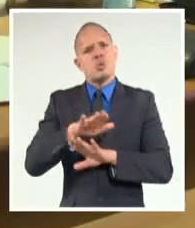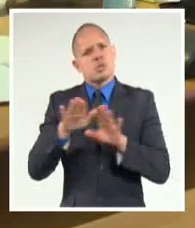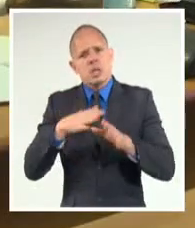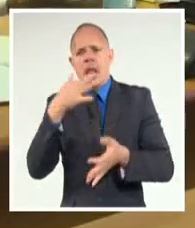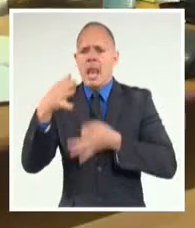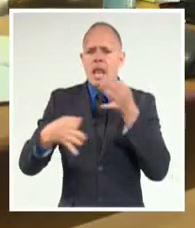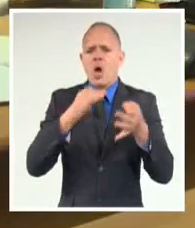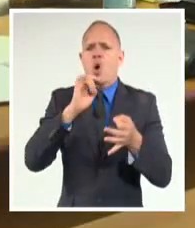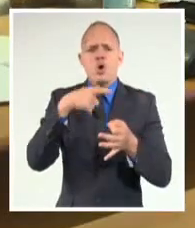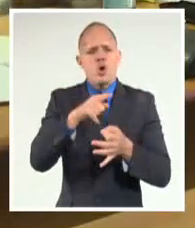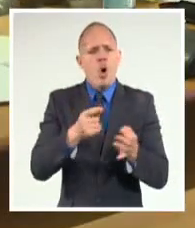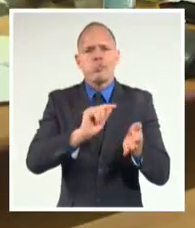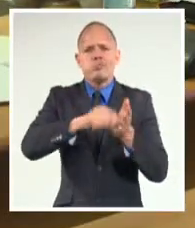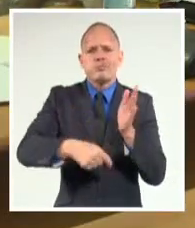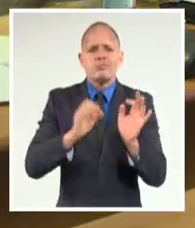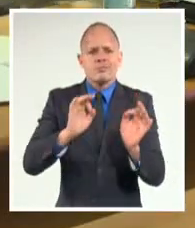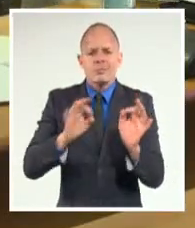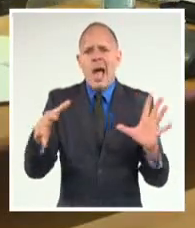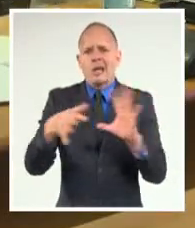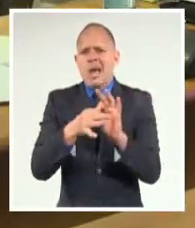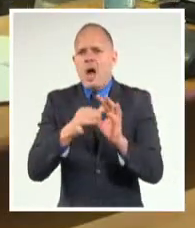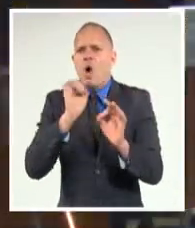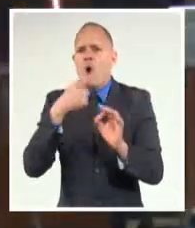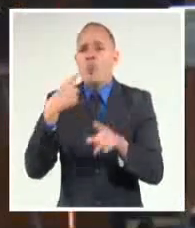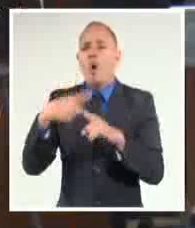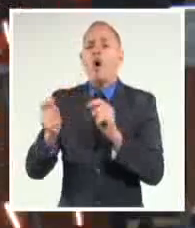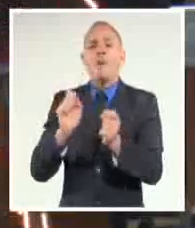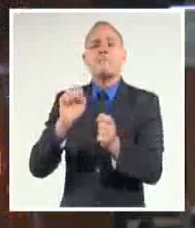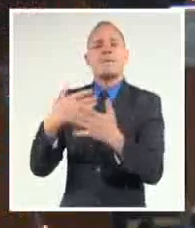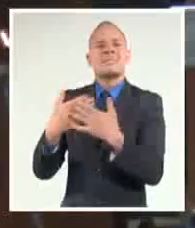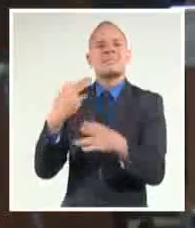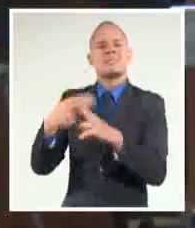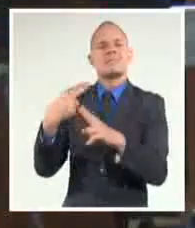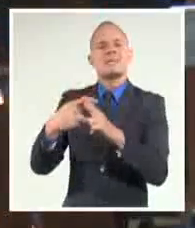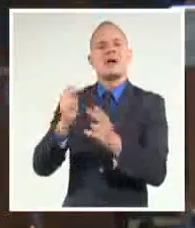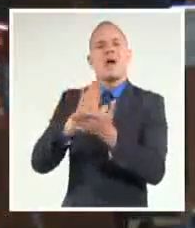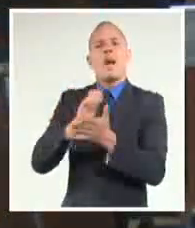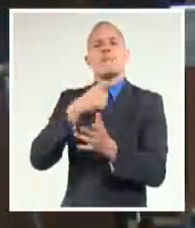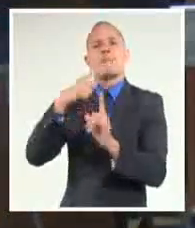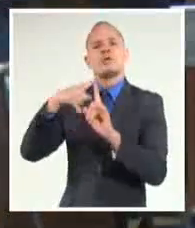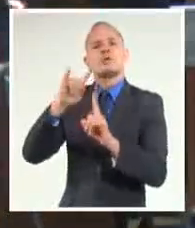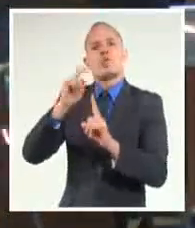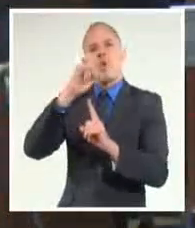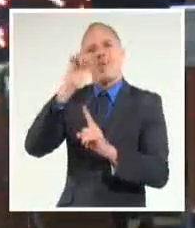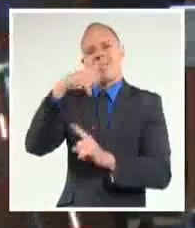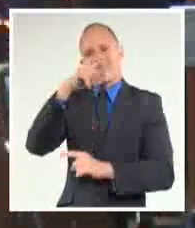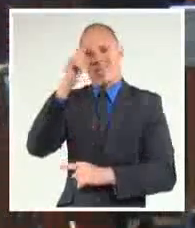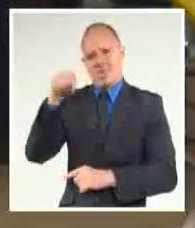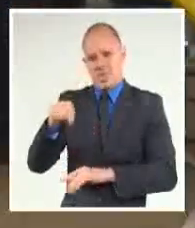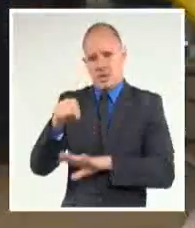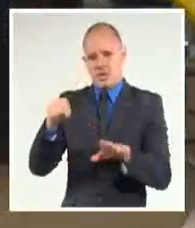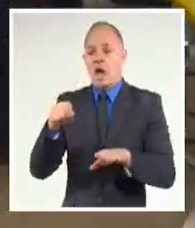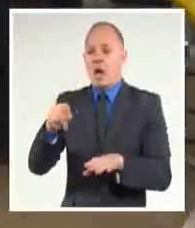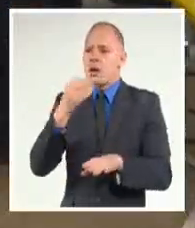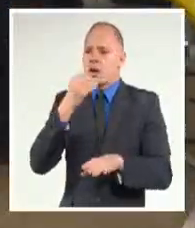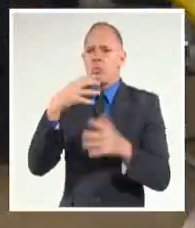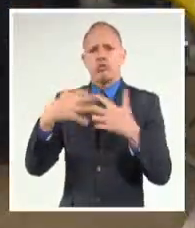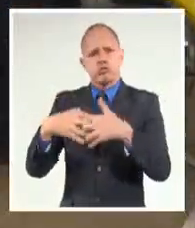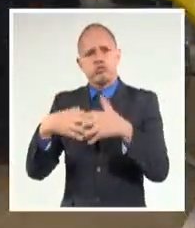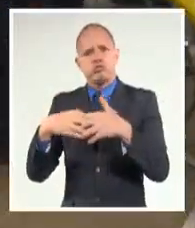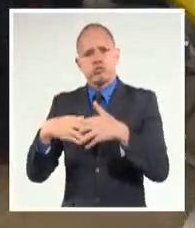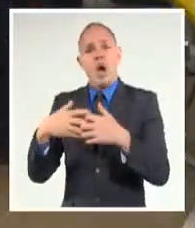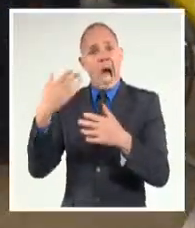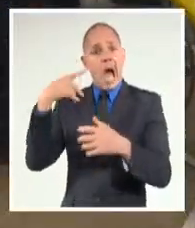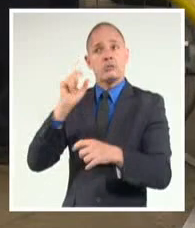compromisos productivos de la empresa de estructuras metálicas Metunas, así como las oportunidades para asumir producciones que permitan la sustitución